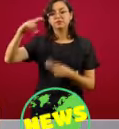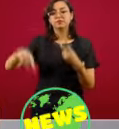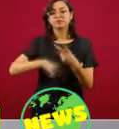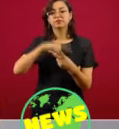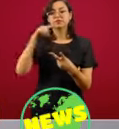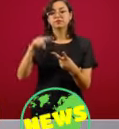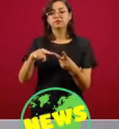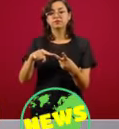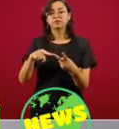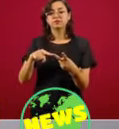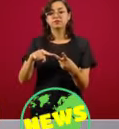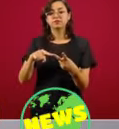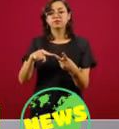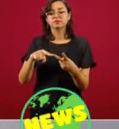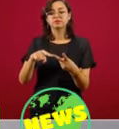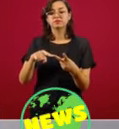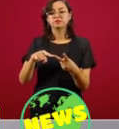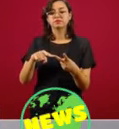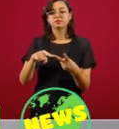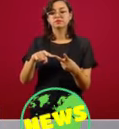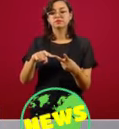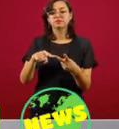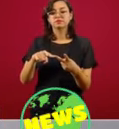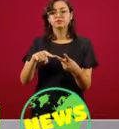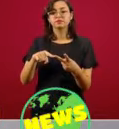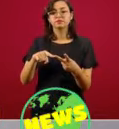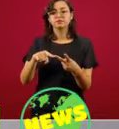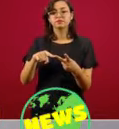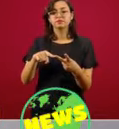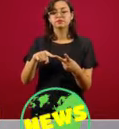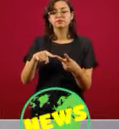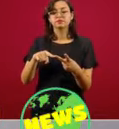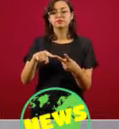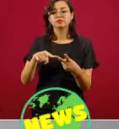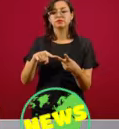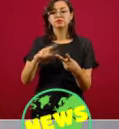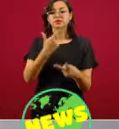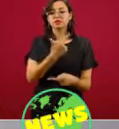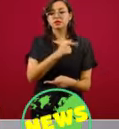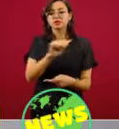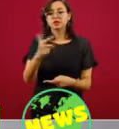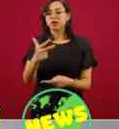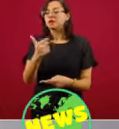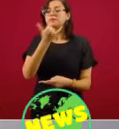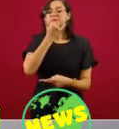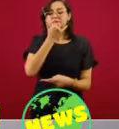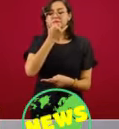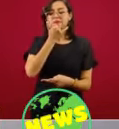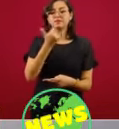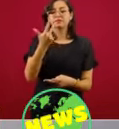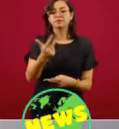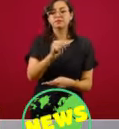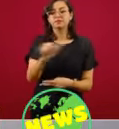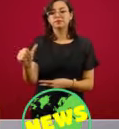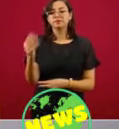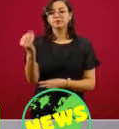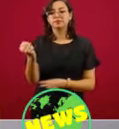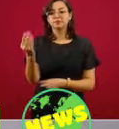pensión de 7 a 8 de la noche. Es de salud, ¿no? Perdón, de 8 a 9.